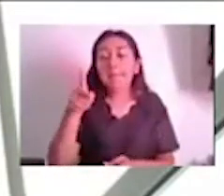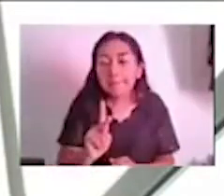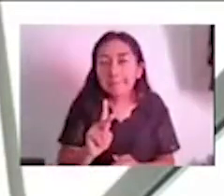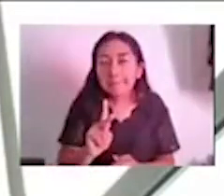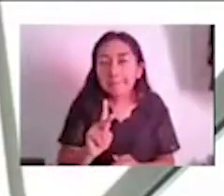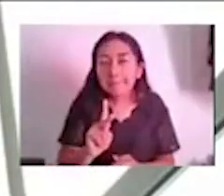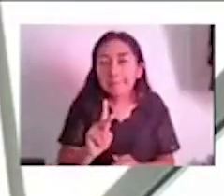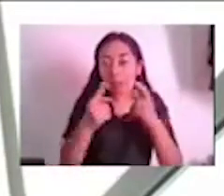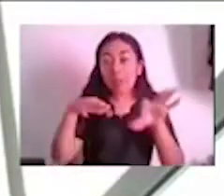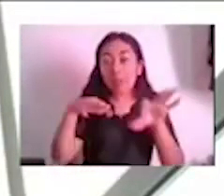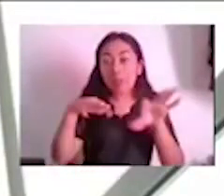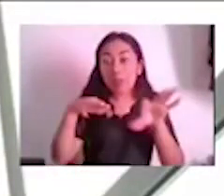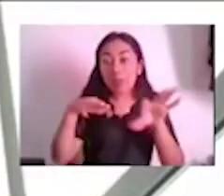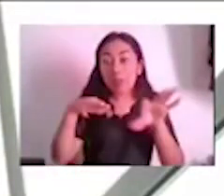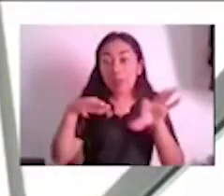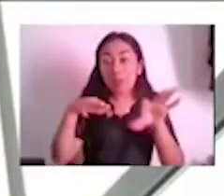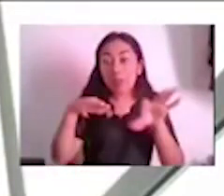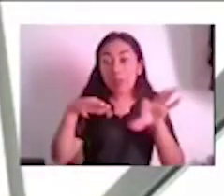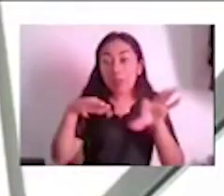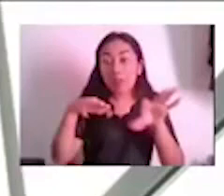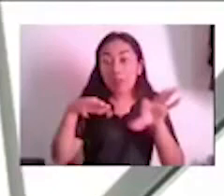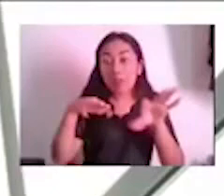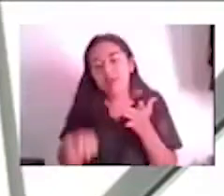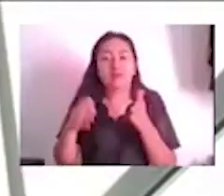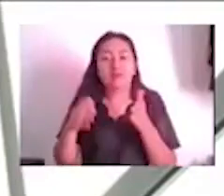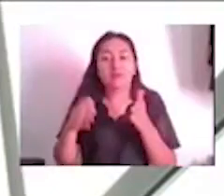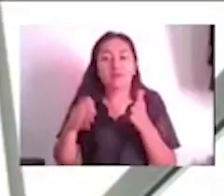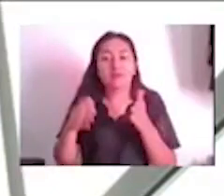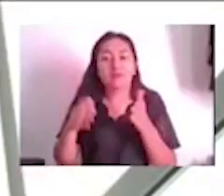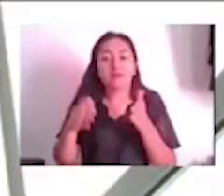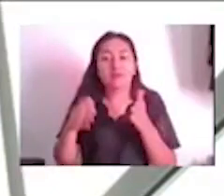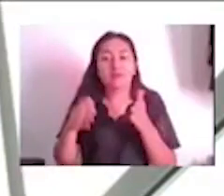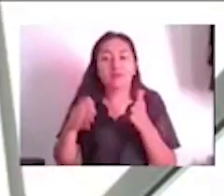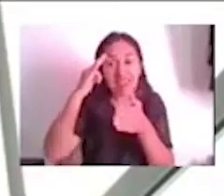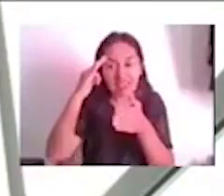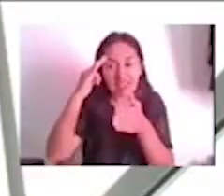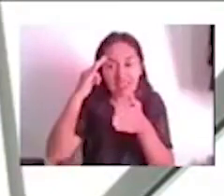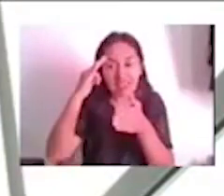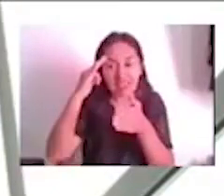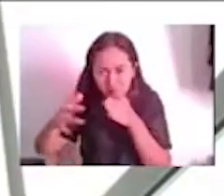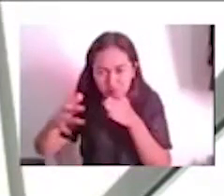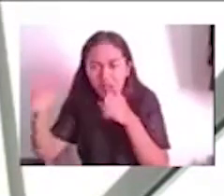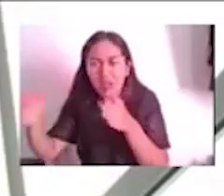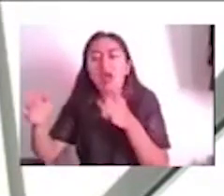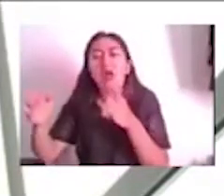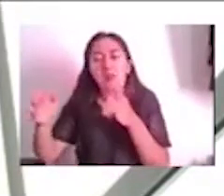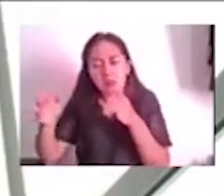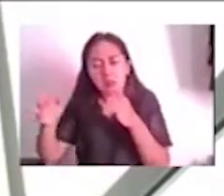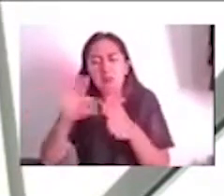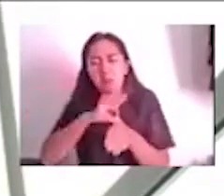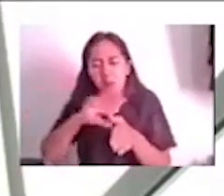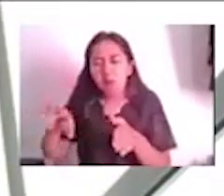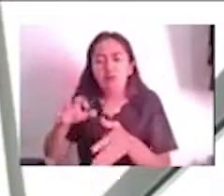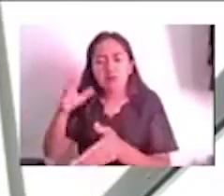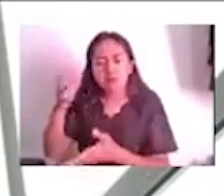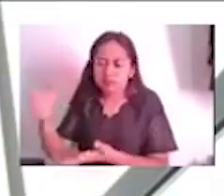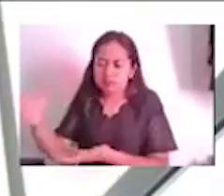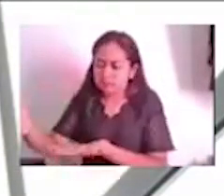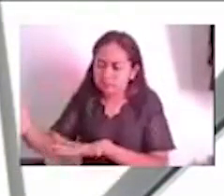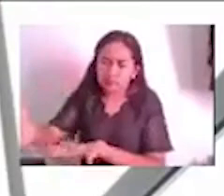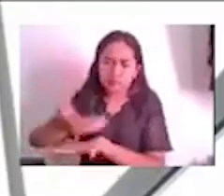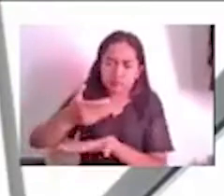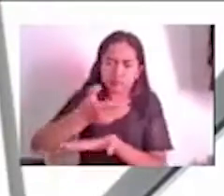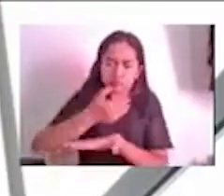temporales, que en temporada de caza están o de pesca están ocupando esos territorios. Por eso